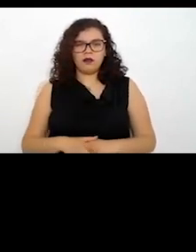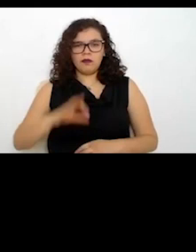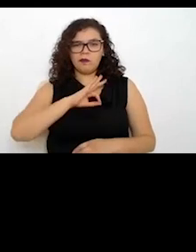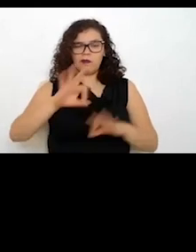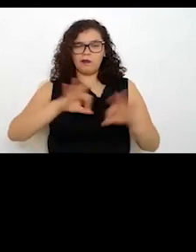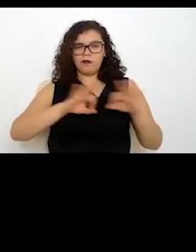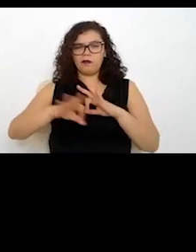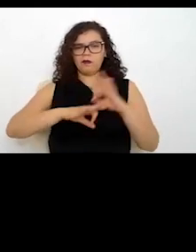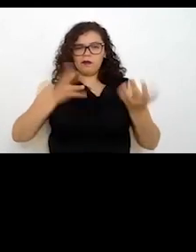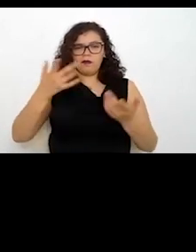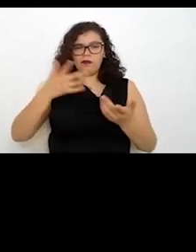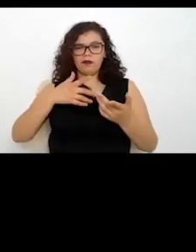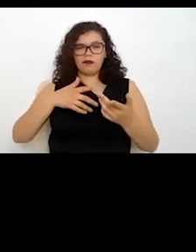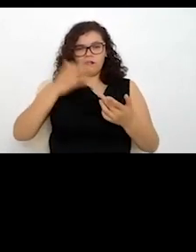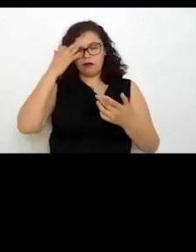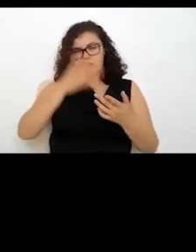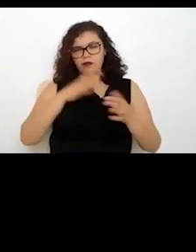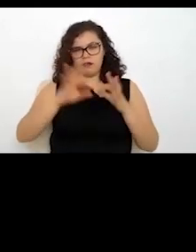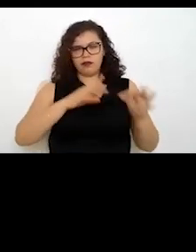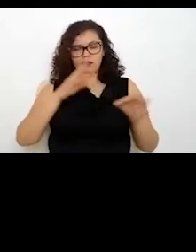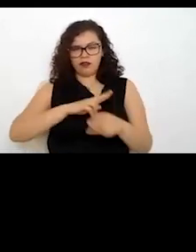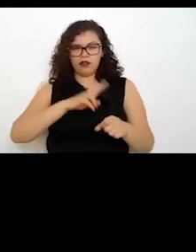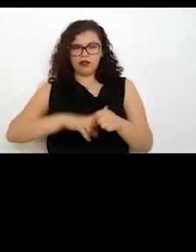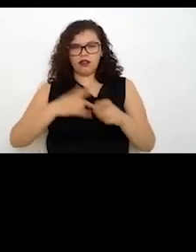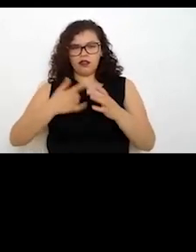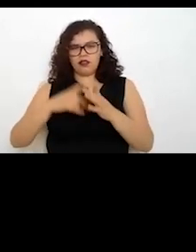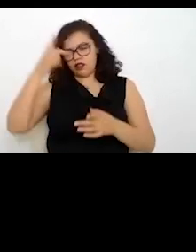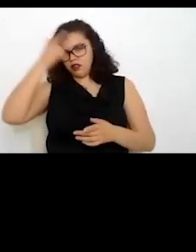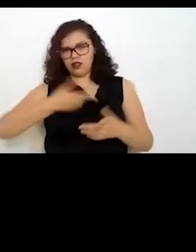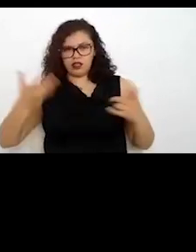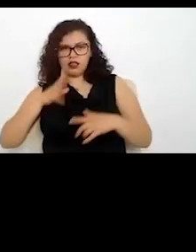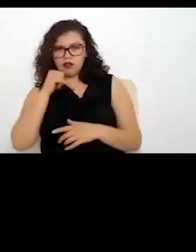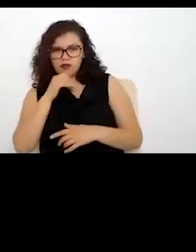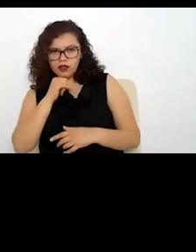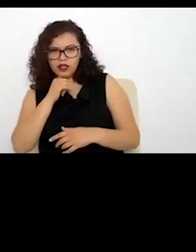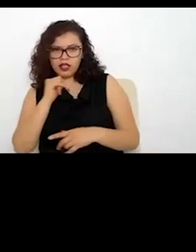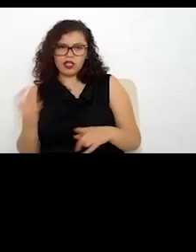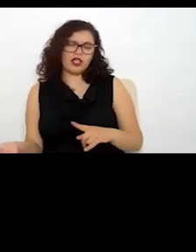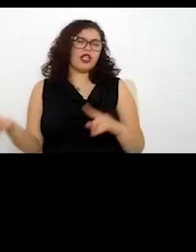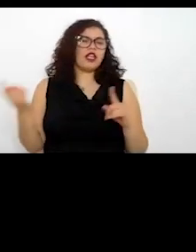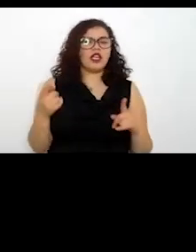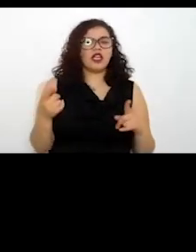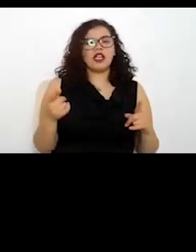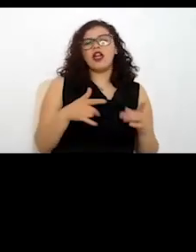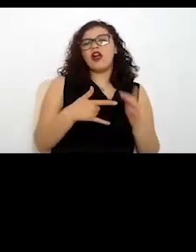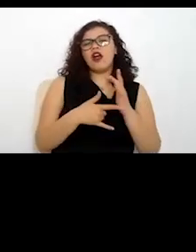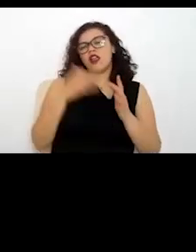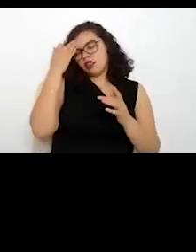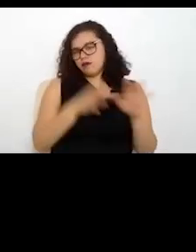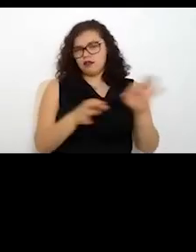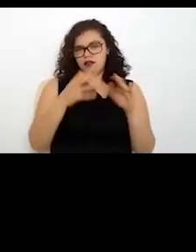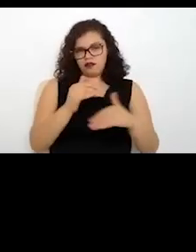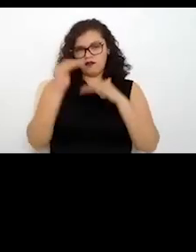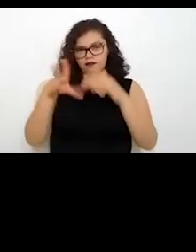ordinario, no podrán desempeñar labores en un turno nocturno y tampoco podrán prestar horas extra.